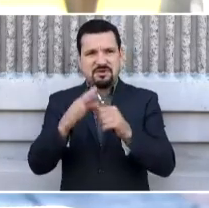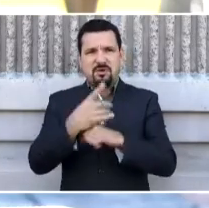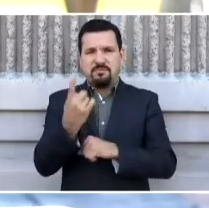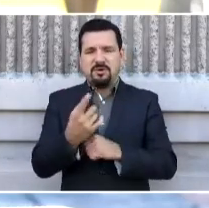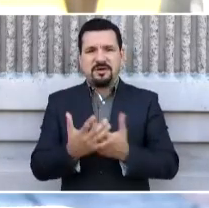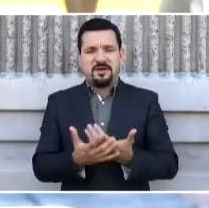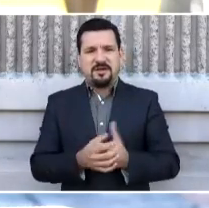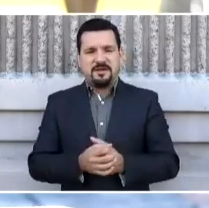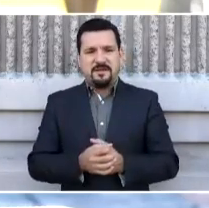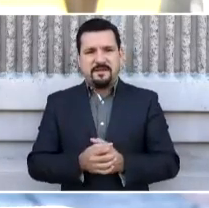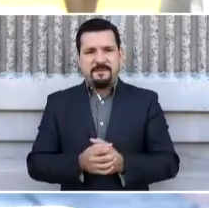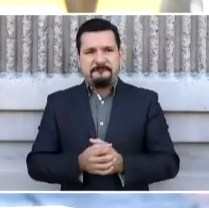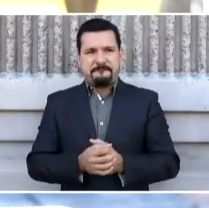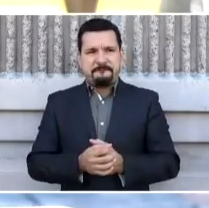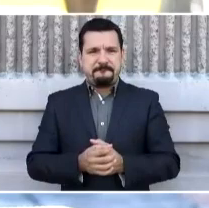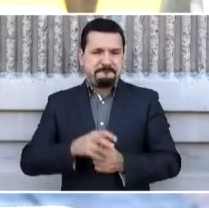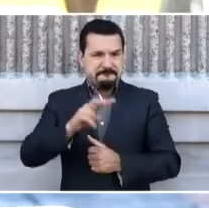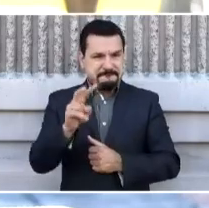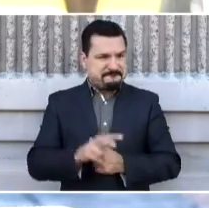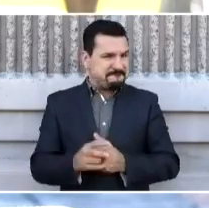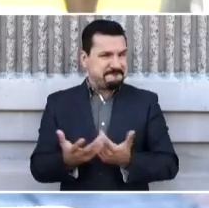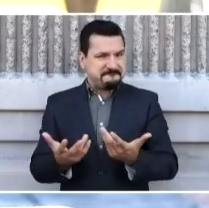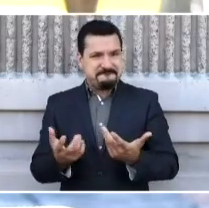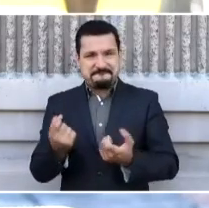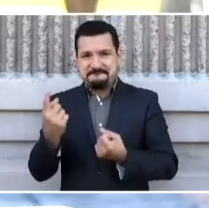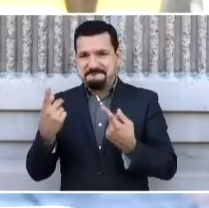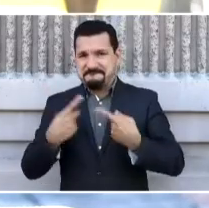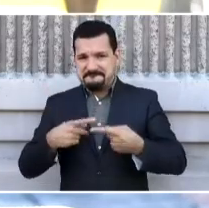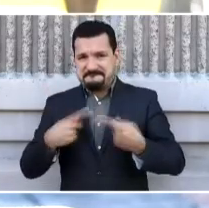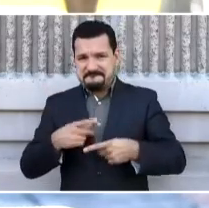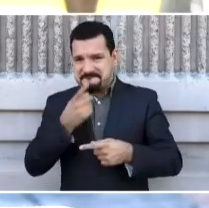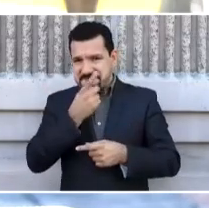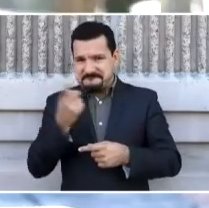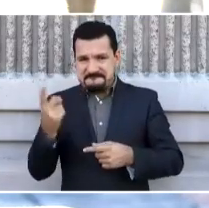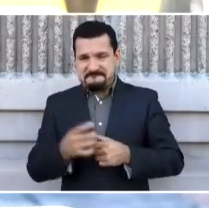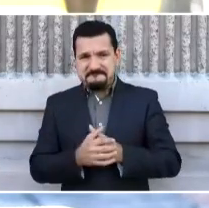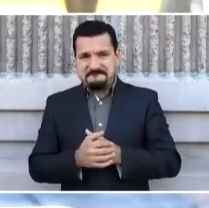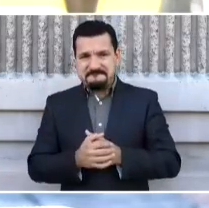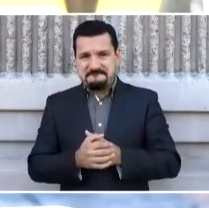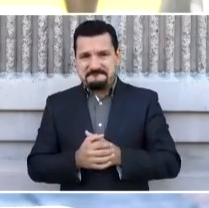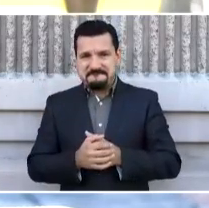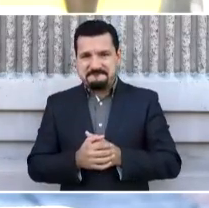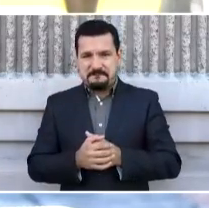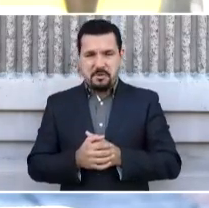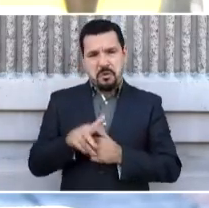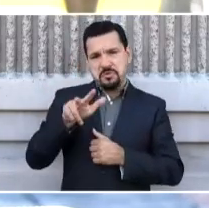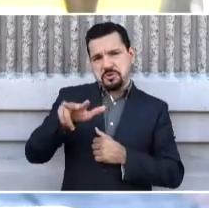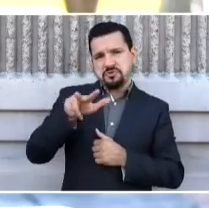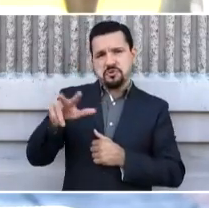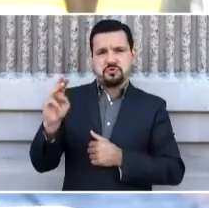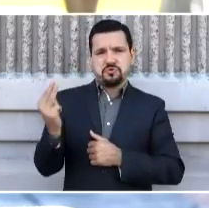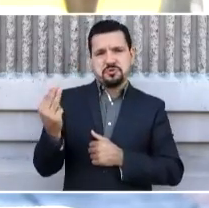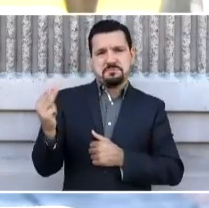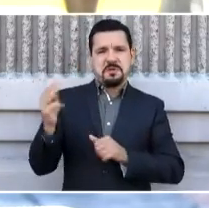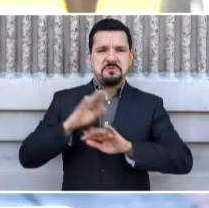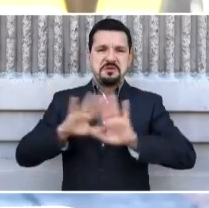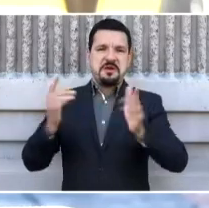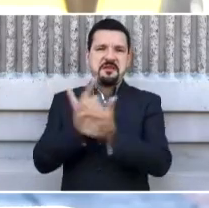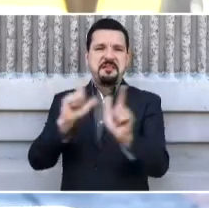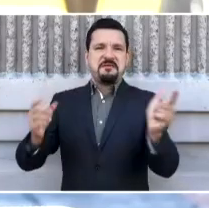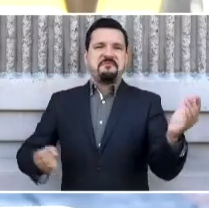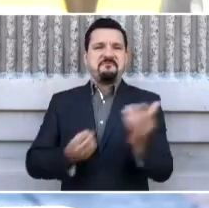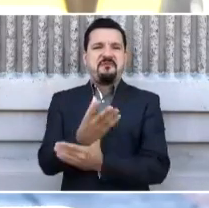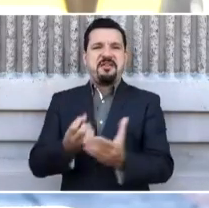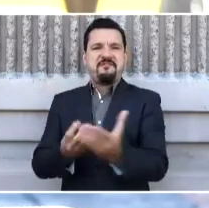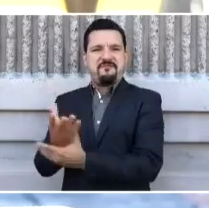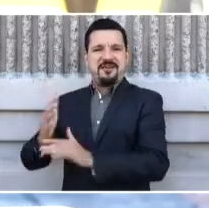asumido de una forma imprecisa que saldremos todos el día 18 de mayo sin